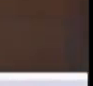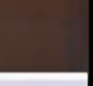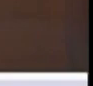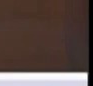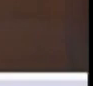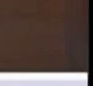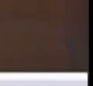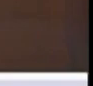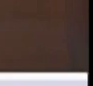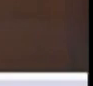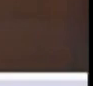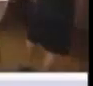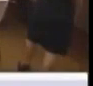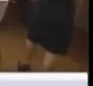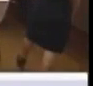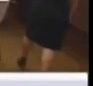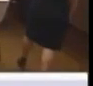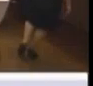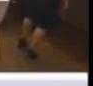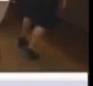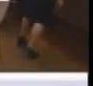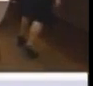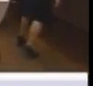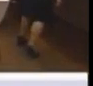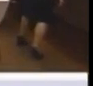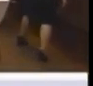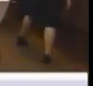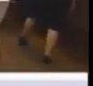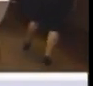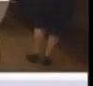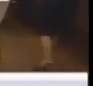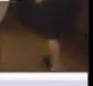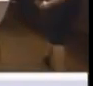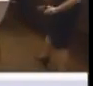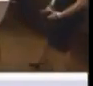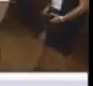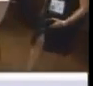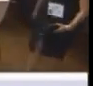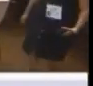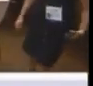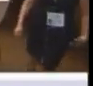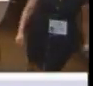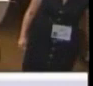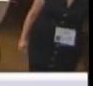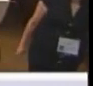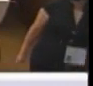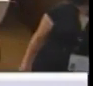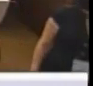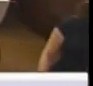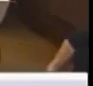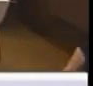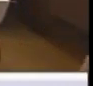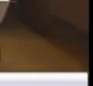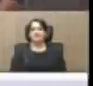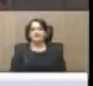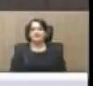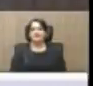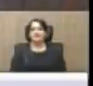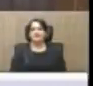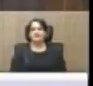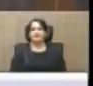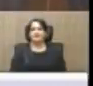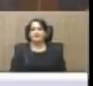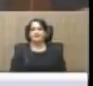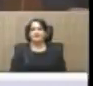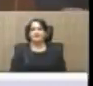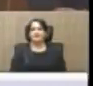un acto que no contó con público como sí ocurrió en ocasiones anteriores chávez fue juramentada en la asamblea legislativa en presencia de